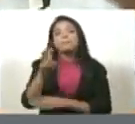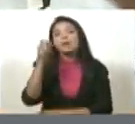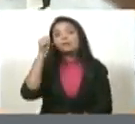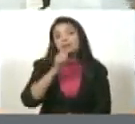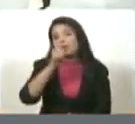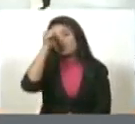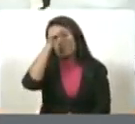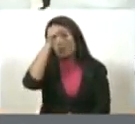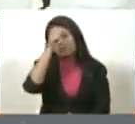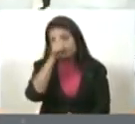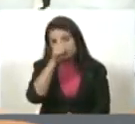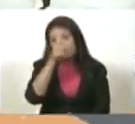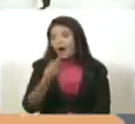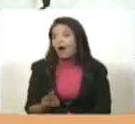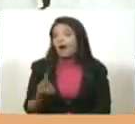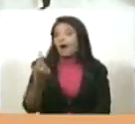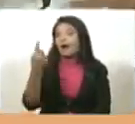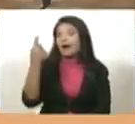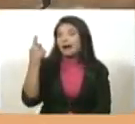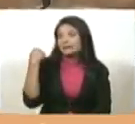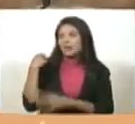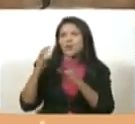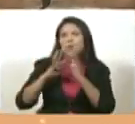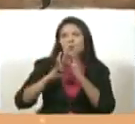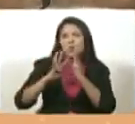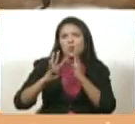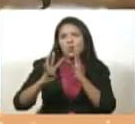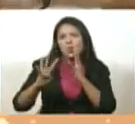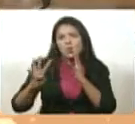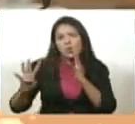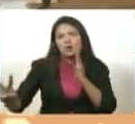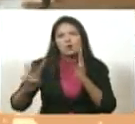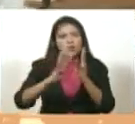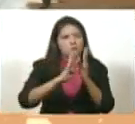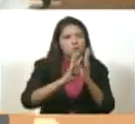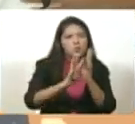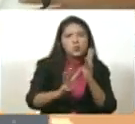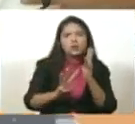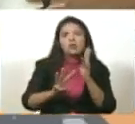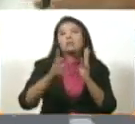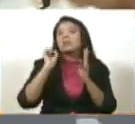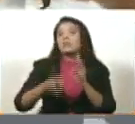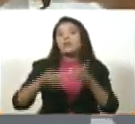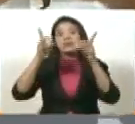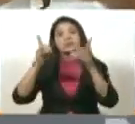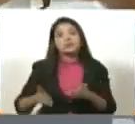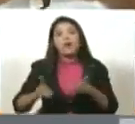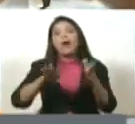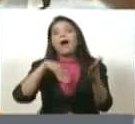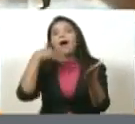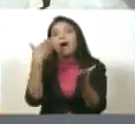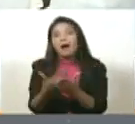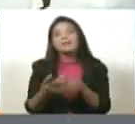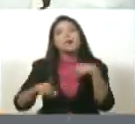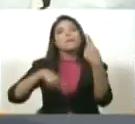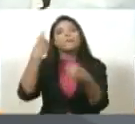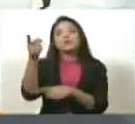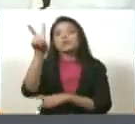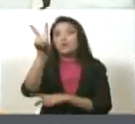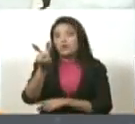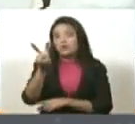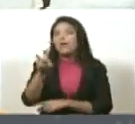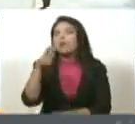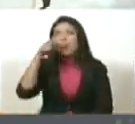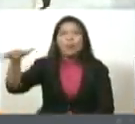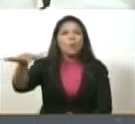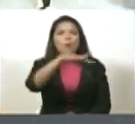domingo. Ayer, ante las colas gigantescas, tuvimos que tomar la decisión de extenderlo hasta el próximo viernes. De un gran pueblo